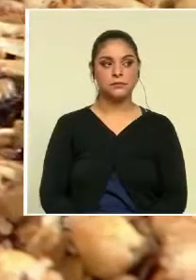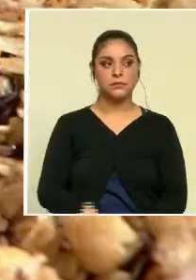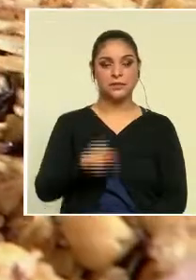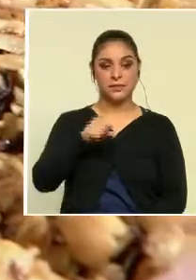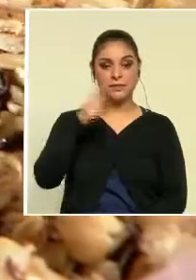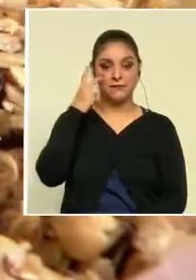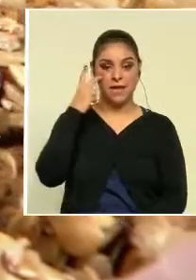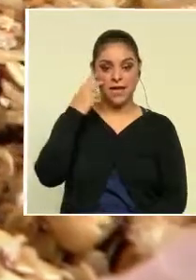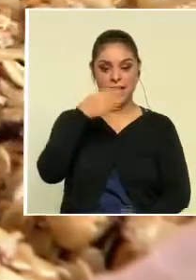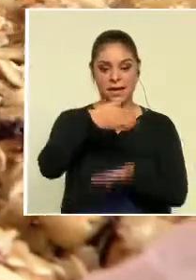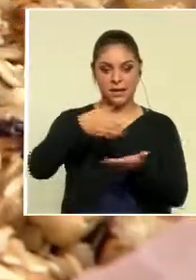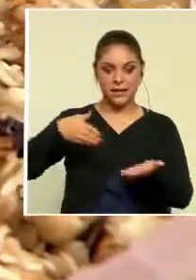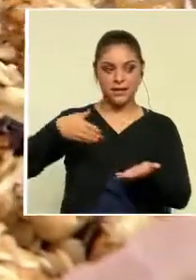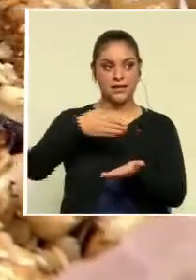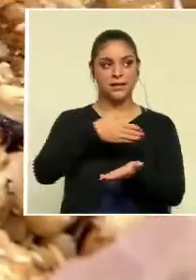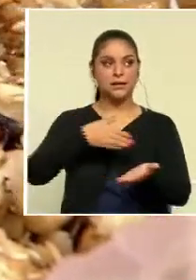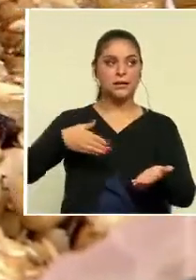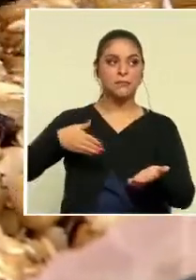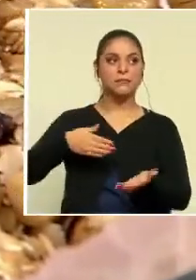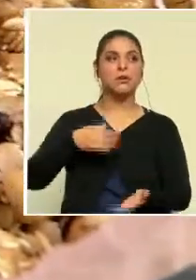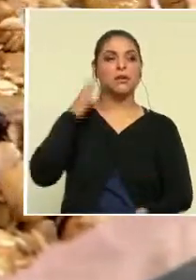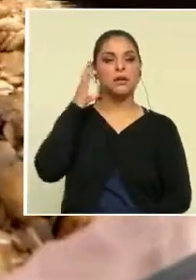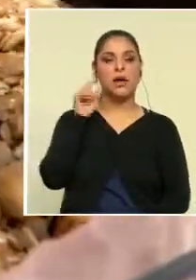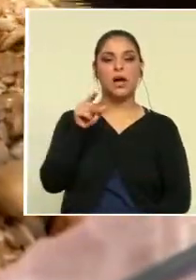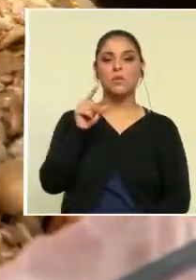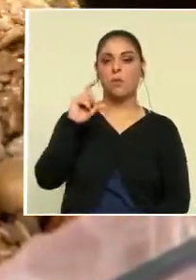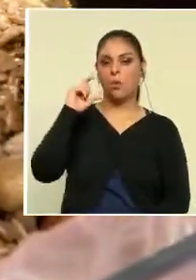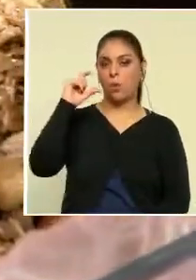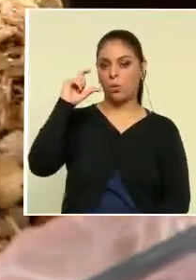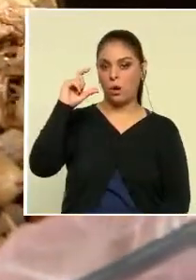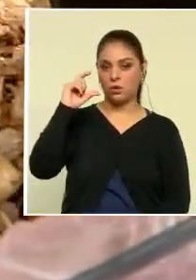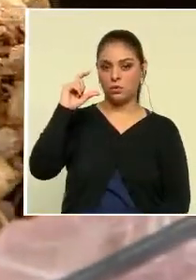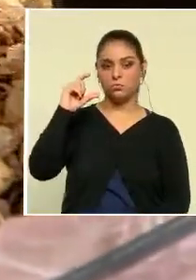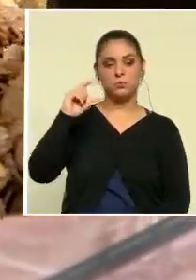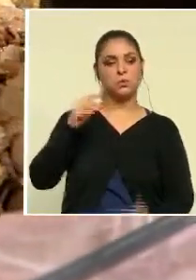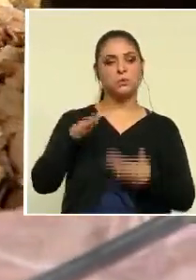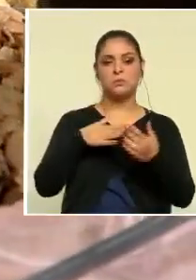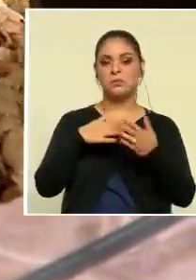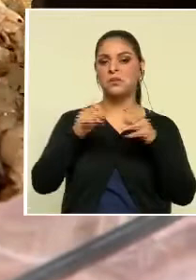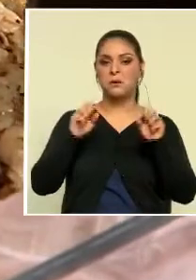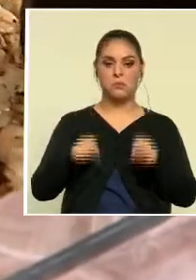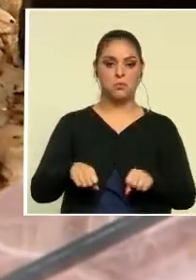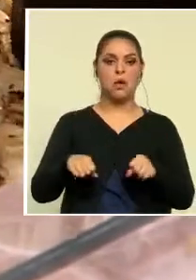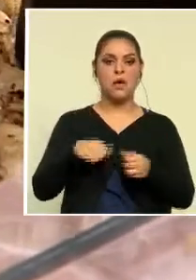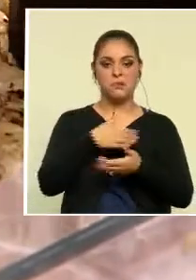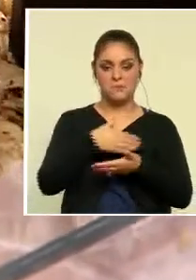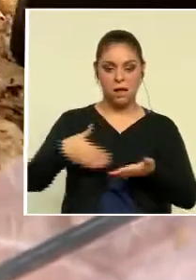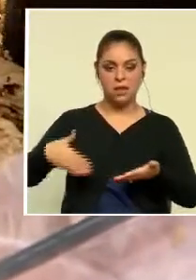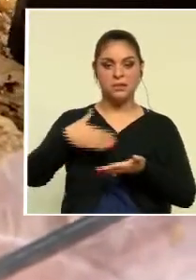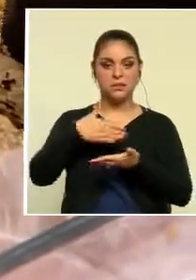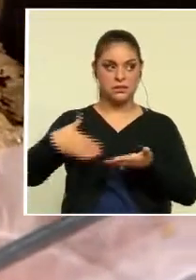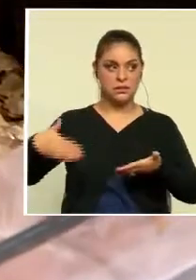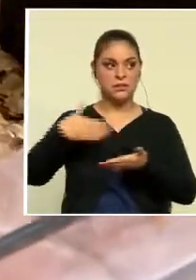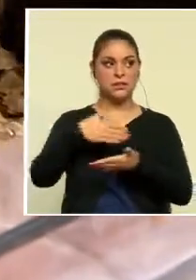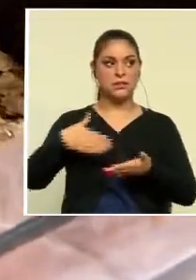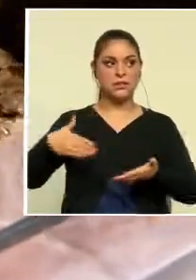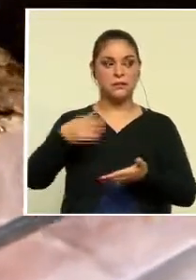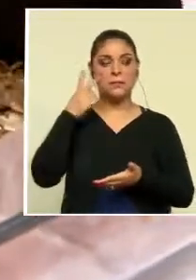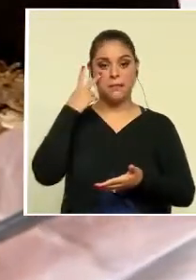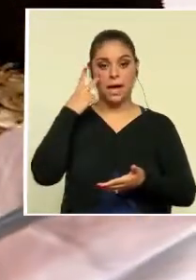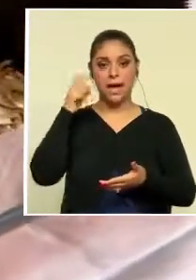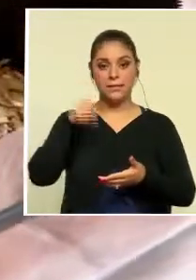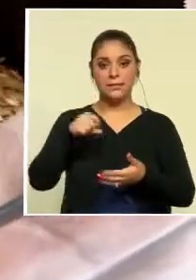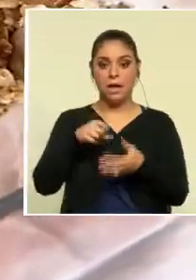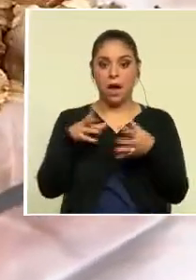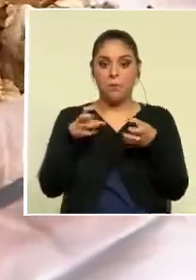sólo que creo que lo hice un poco grueso es así pero lo puede partir más vamos a ver que si se compactó niños